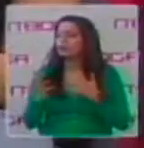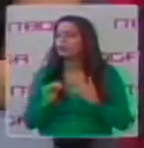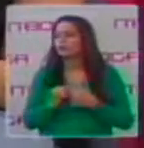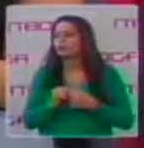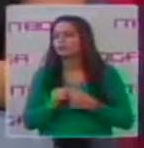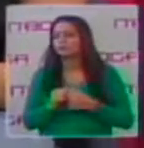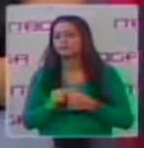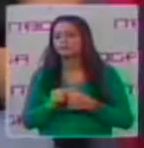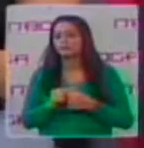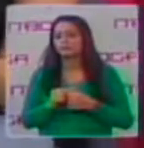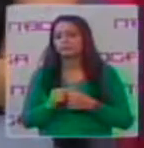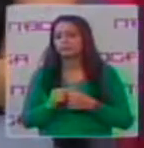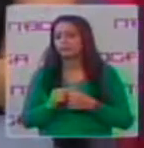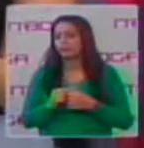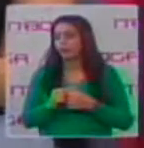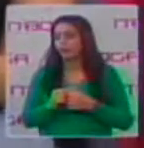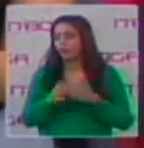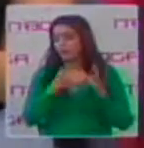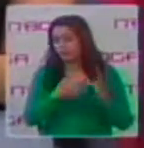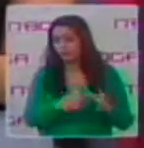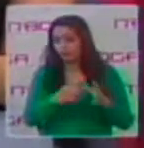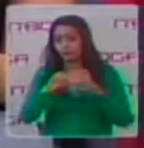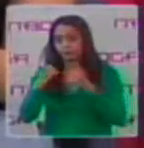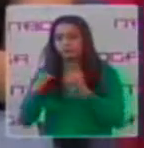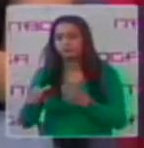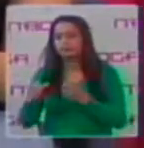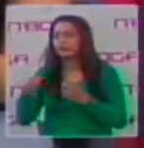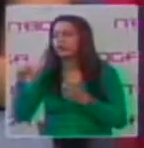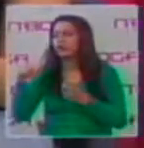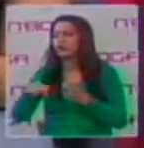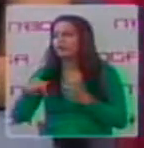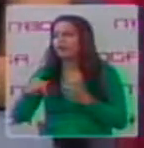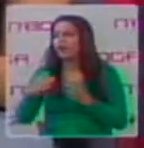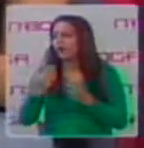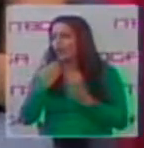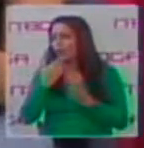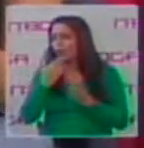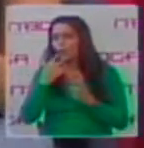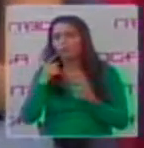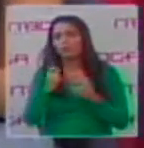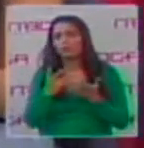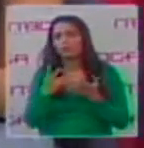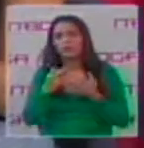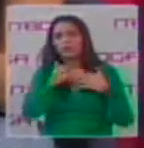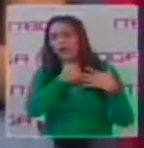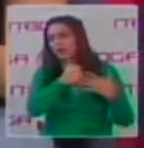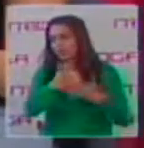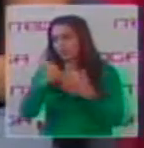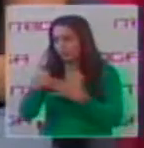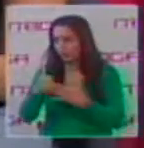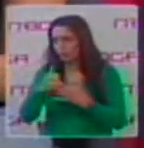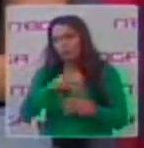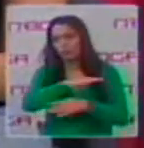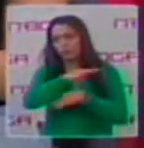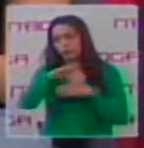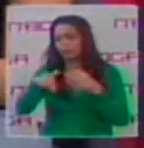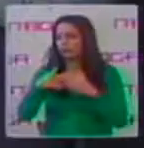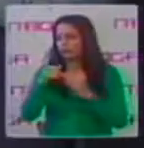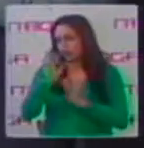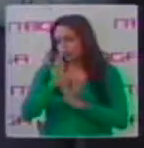tema de los desechos inorgánicos, esta es una campaña que busca el beneficio de todos. En este